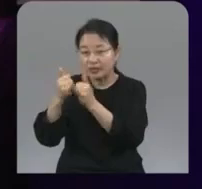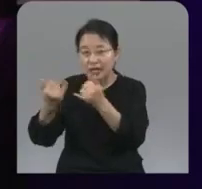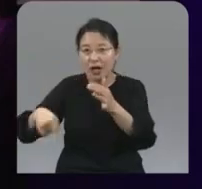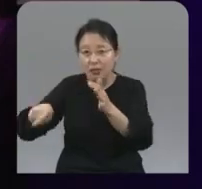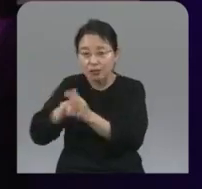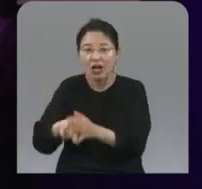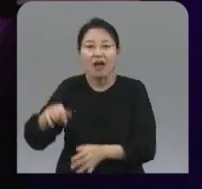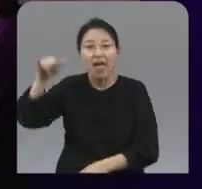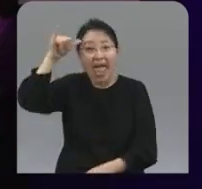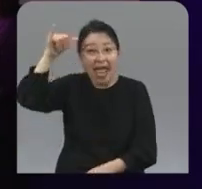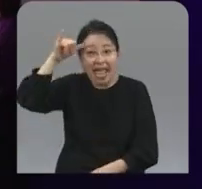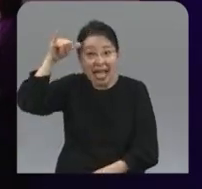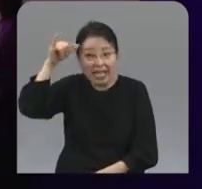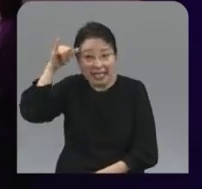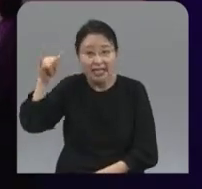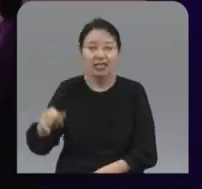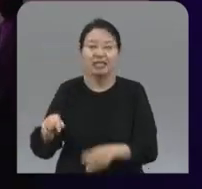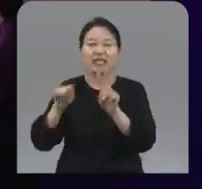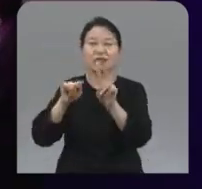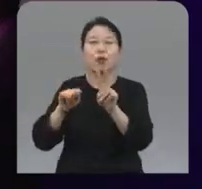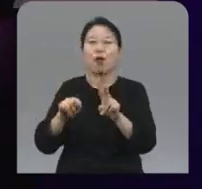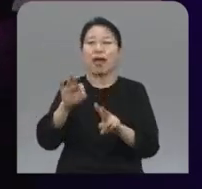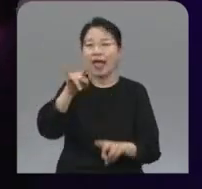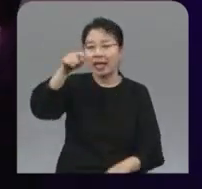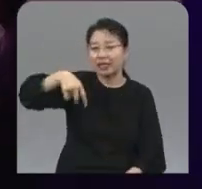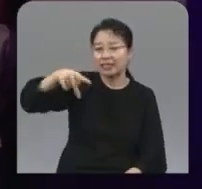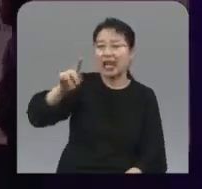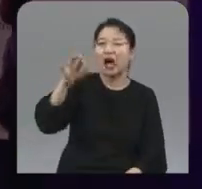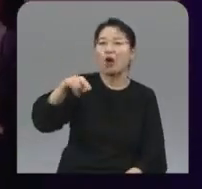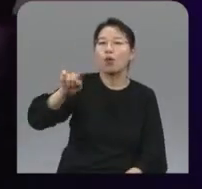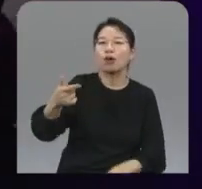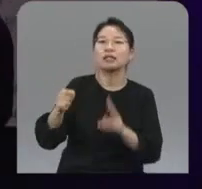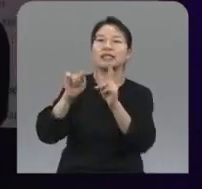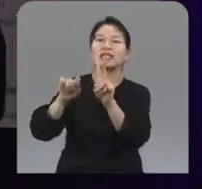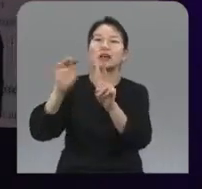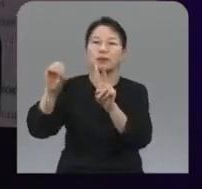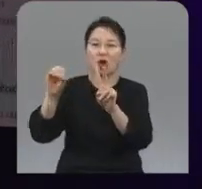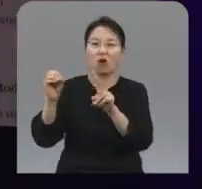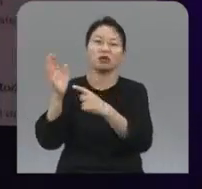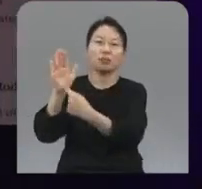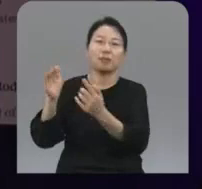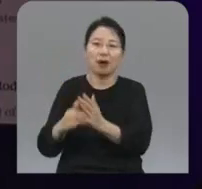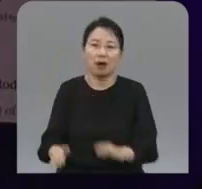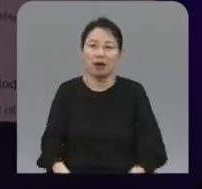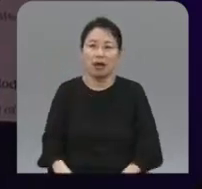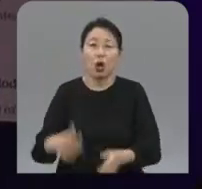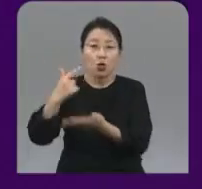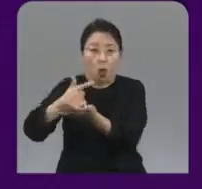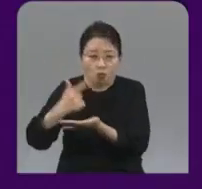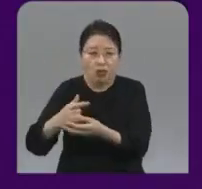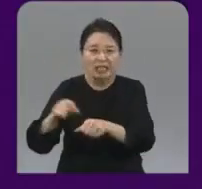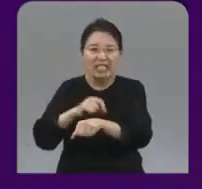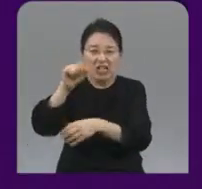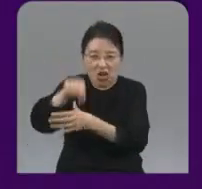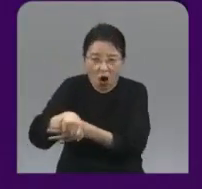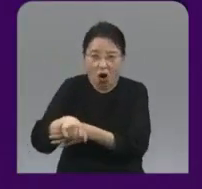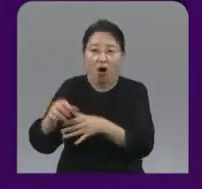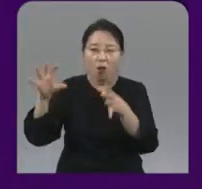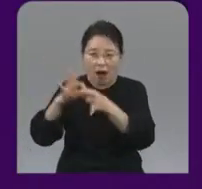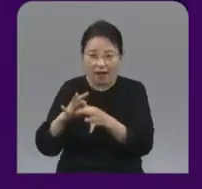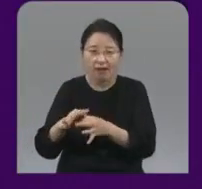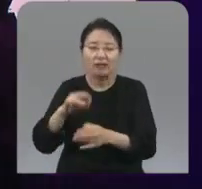de autoaprendizaje de 45 millones de tesis y patentes y 350 millones de imágenes cuyo uso se espera reduzca